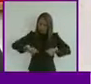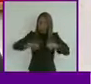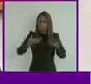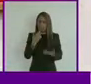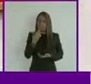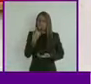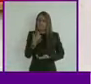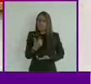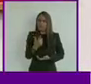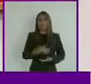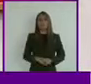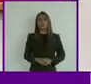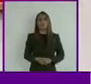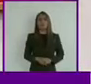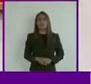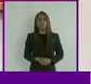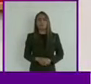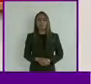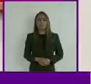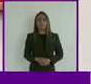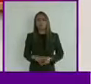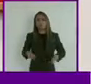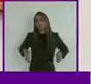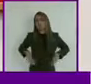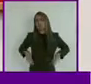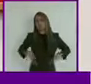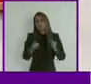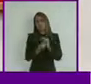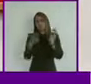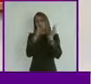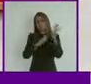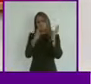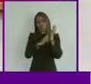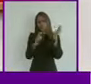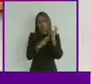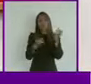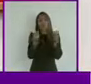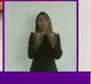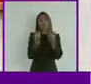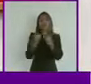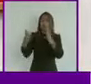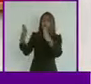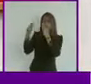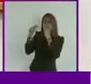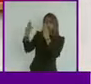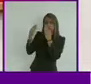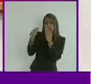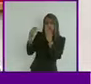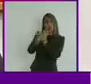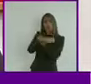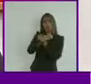poder ser mejores y para poder ayudarnos a educarnos mejor.